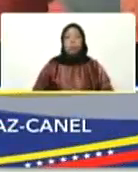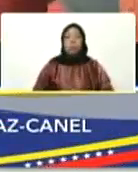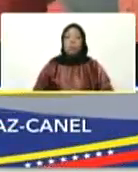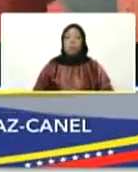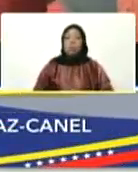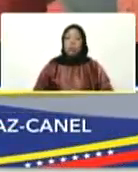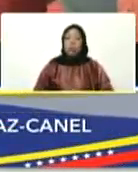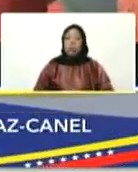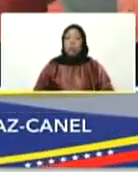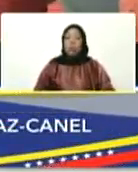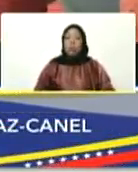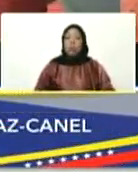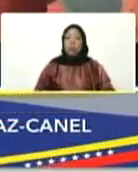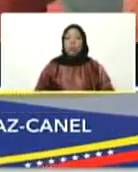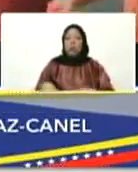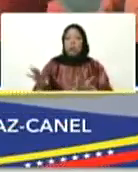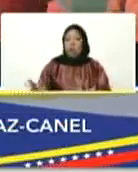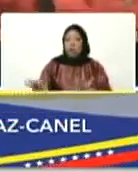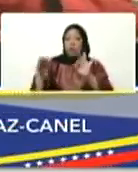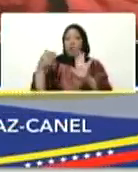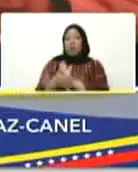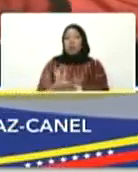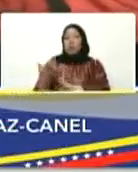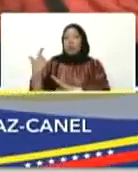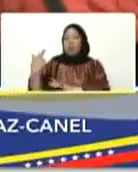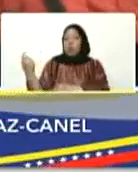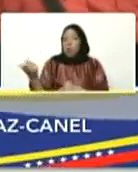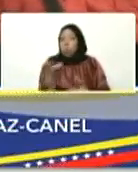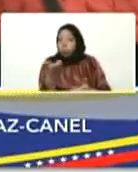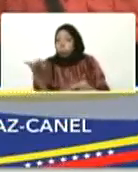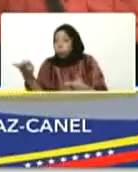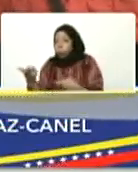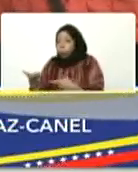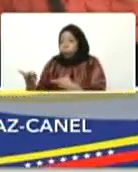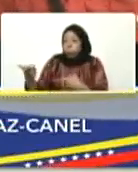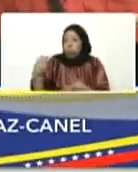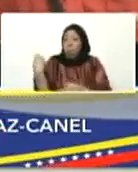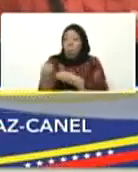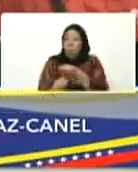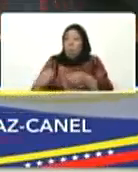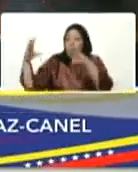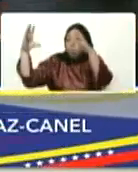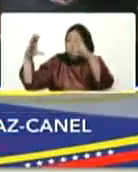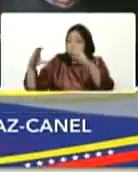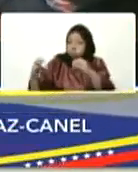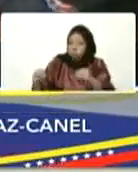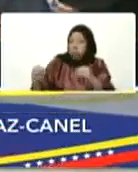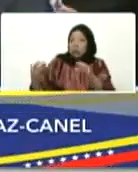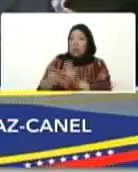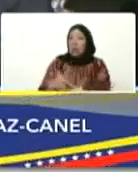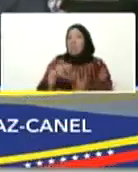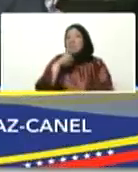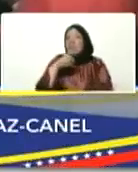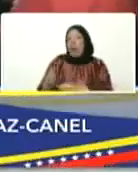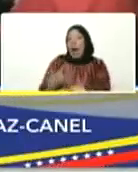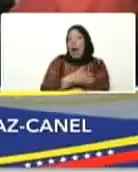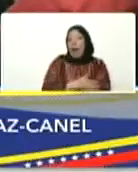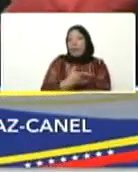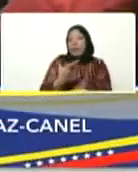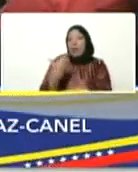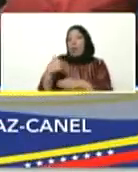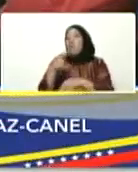en montar la máquina especial que llevamos para la extinción del incendio. Si hubiéramos tenido el avión de Entrasur, todo cabía ahí.